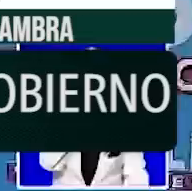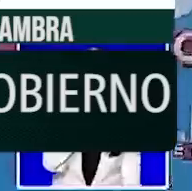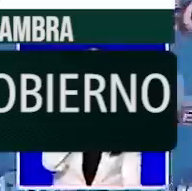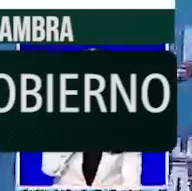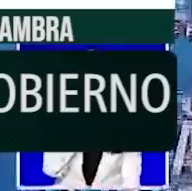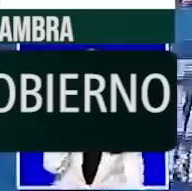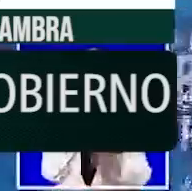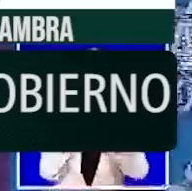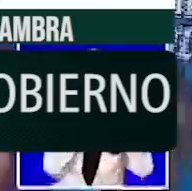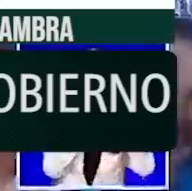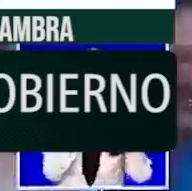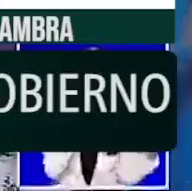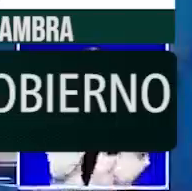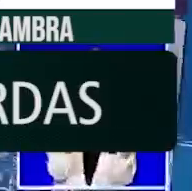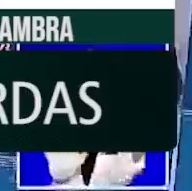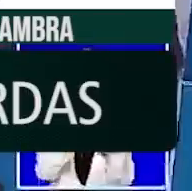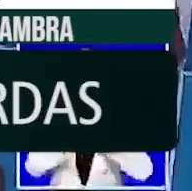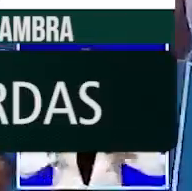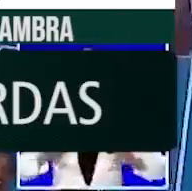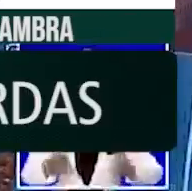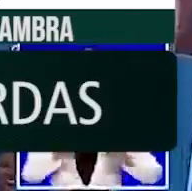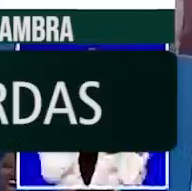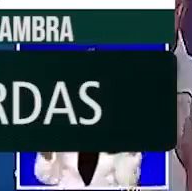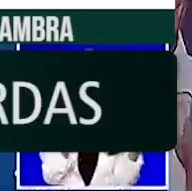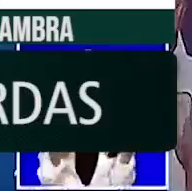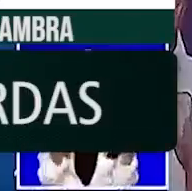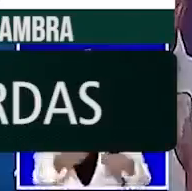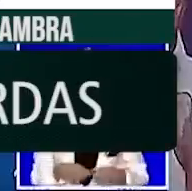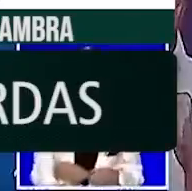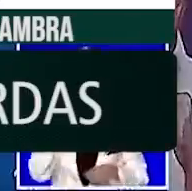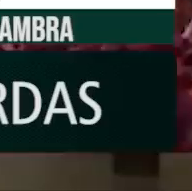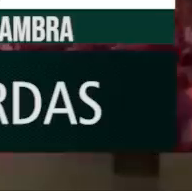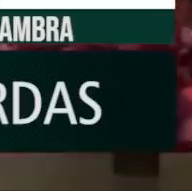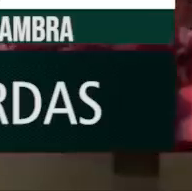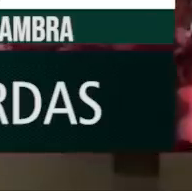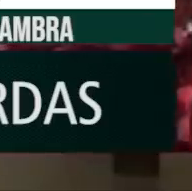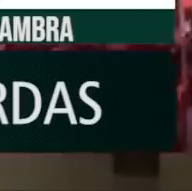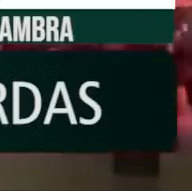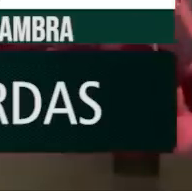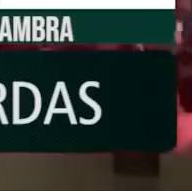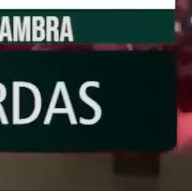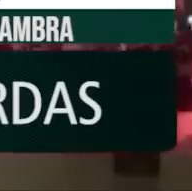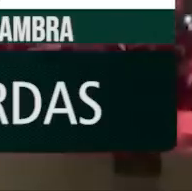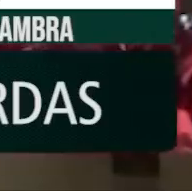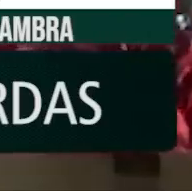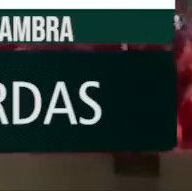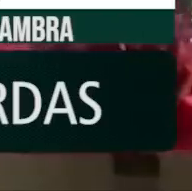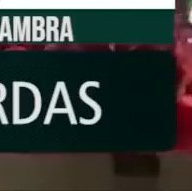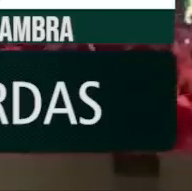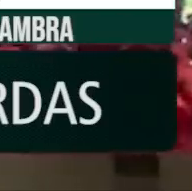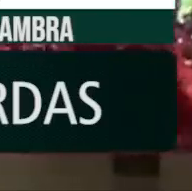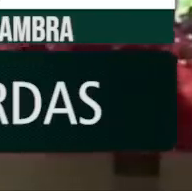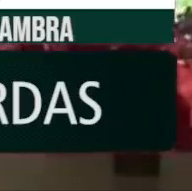jurisdicciones más grandes digamos que acogen los cantones hay una ganancia bastante interesante